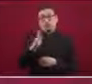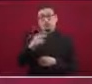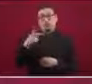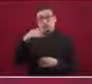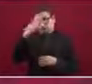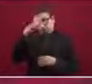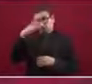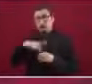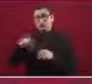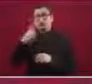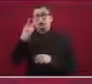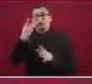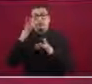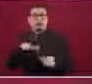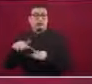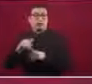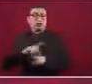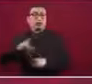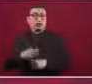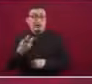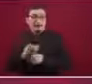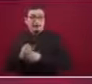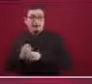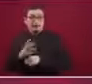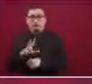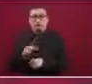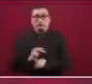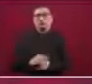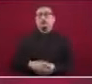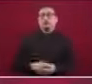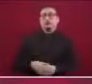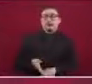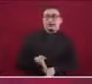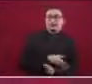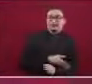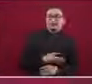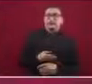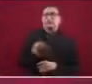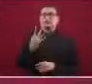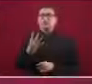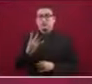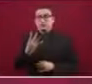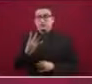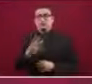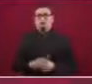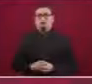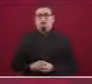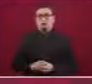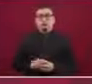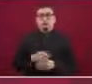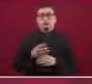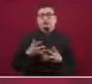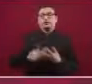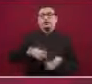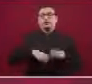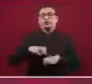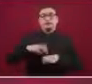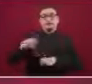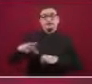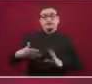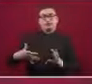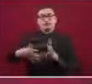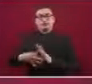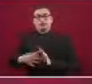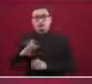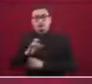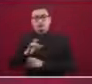después de la renuncia del exdelegado, 4 investigaciones se realizan sobre las empresas relacionadas con el ciudadano